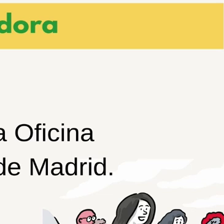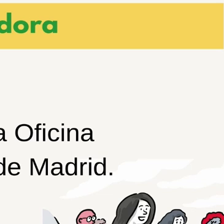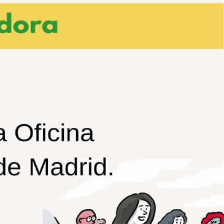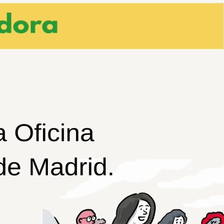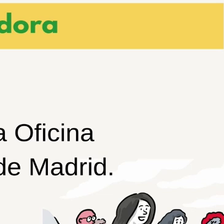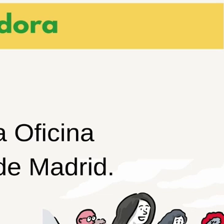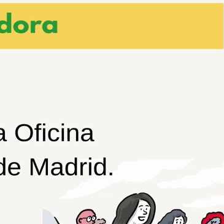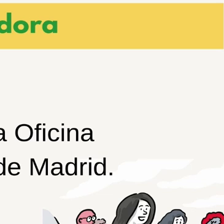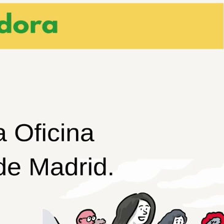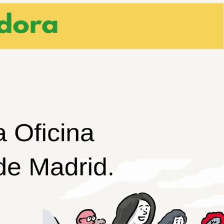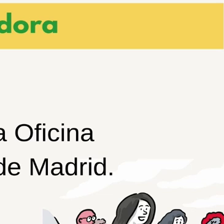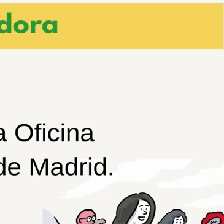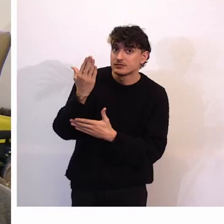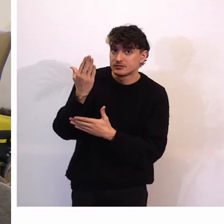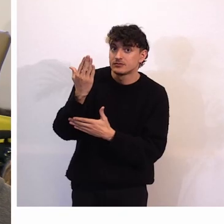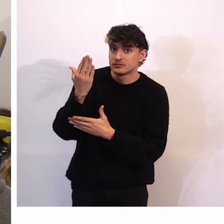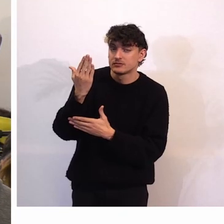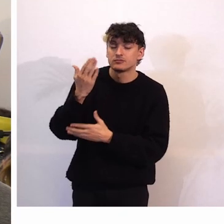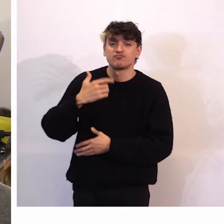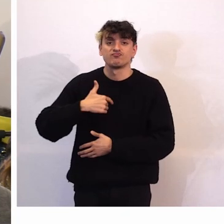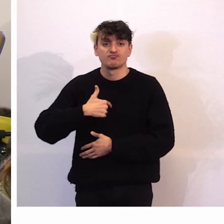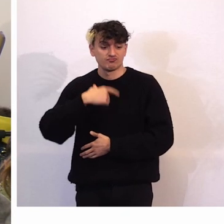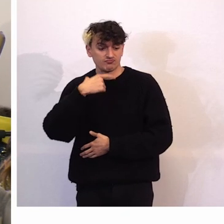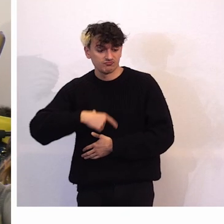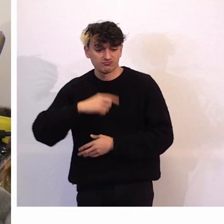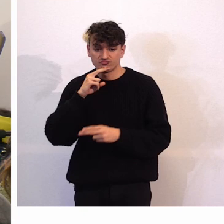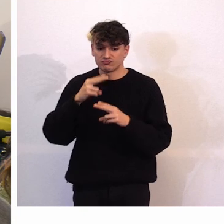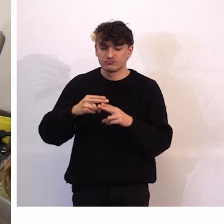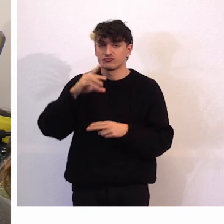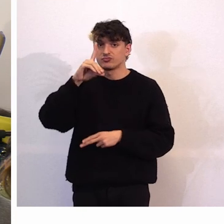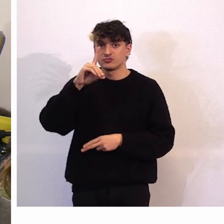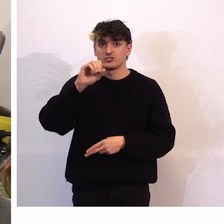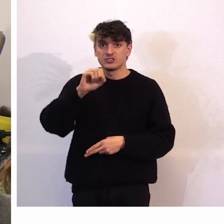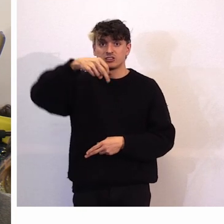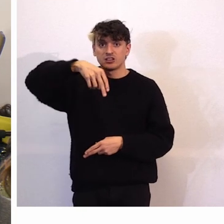Buenos días, soy Daniel Díaz